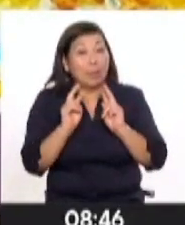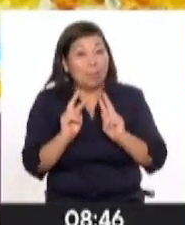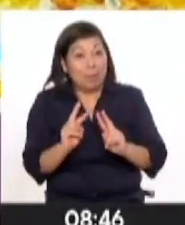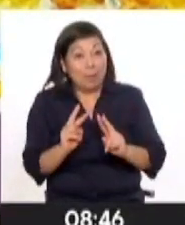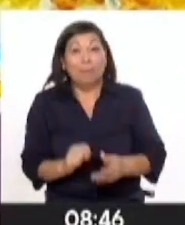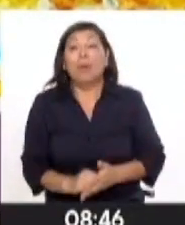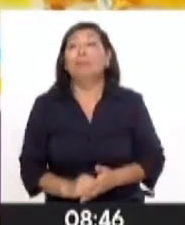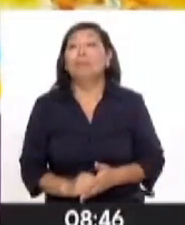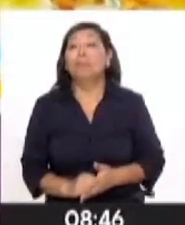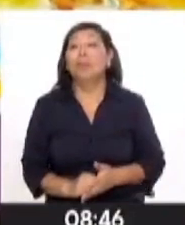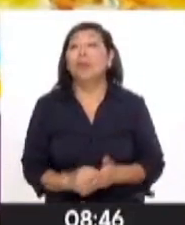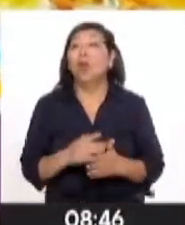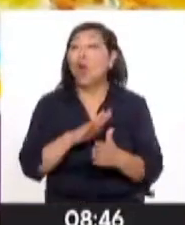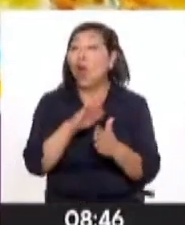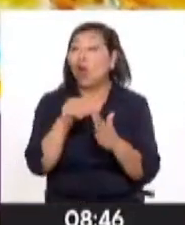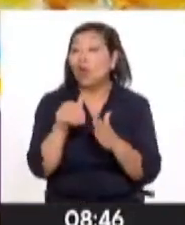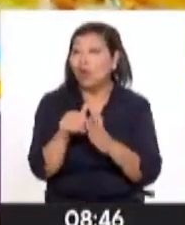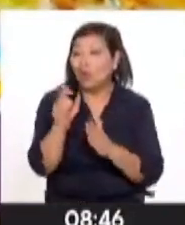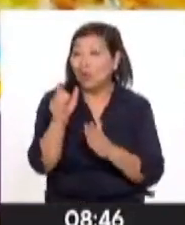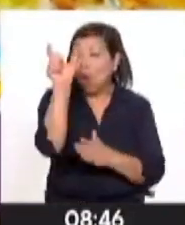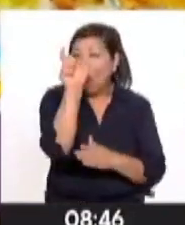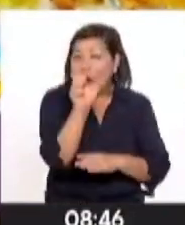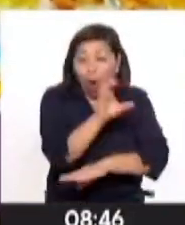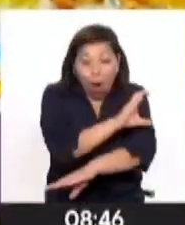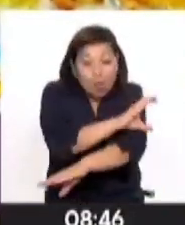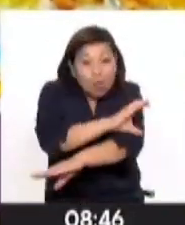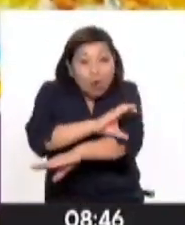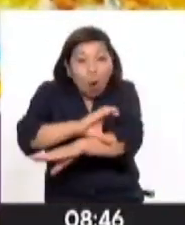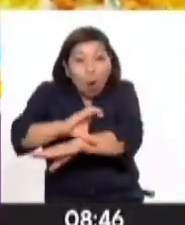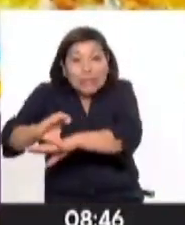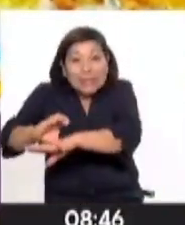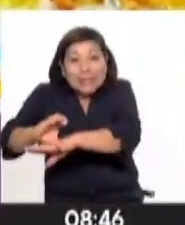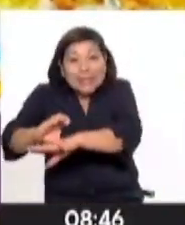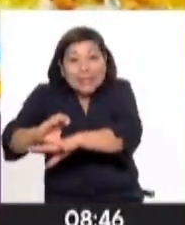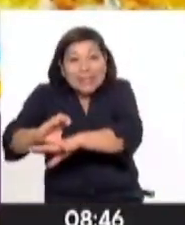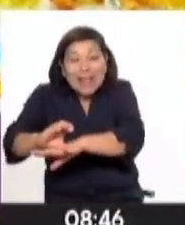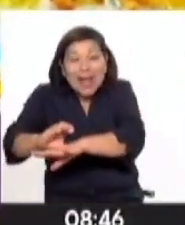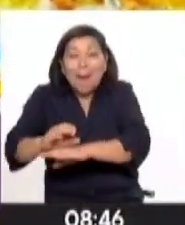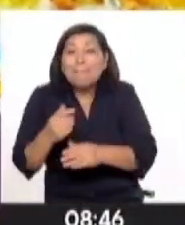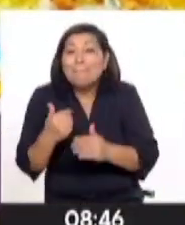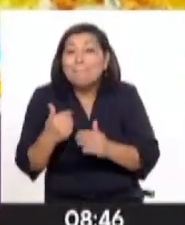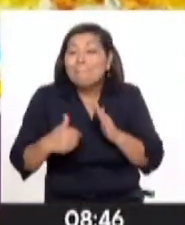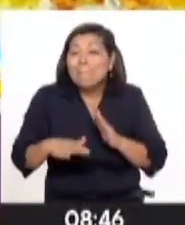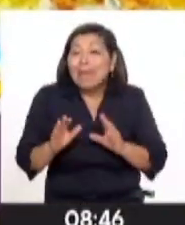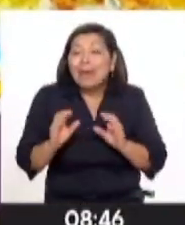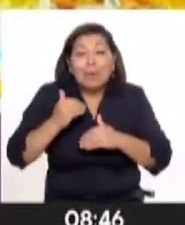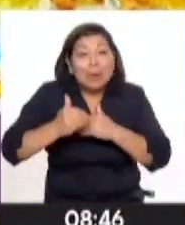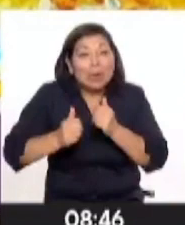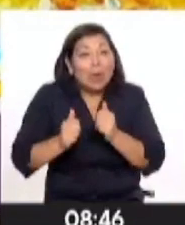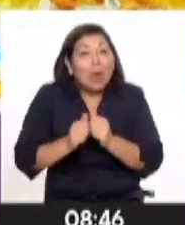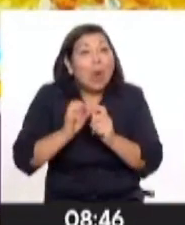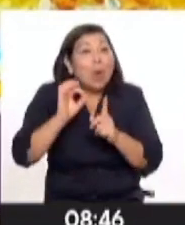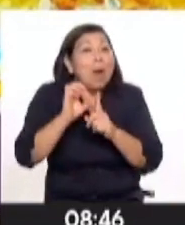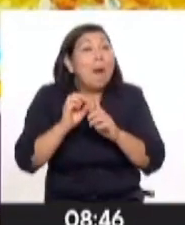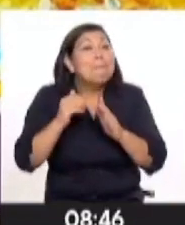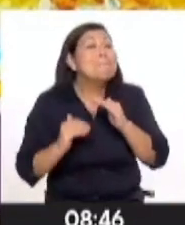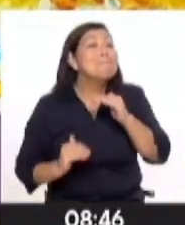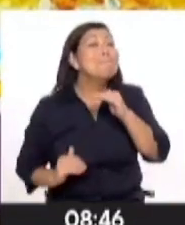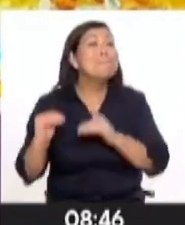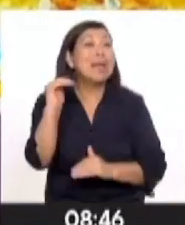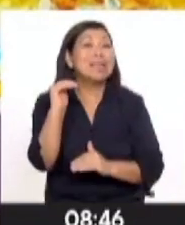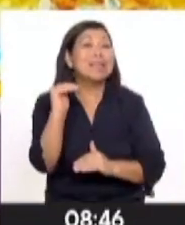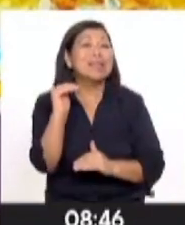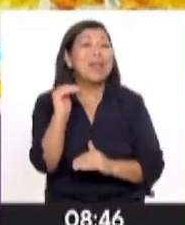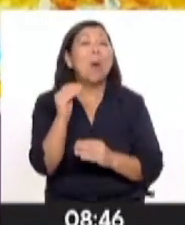presentando. Así que todas las partes costeras, las ciudades que se encuentran en la zona costera, van a continuar con temperaturas más altas de lo